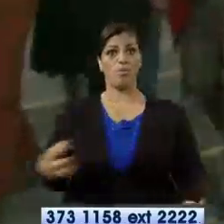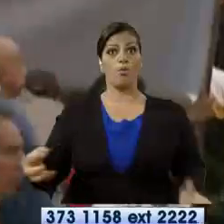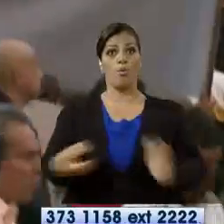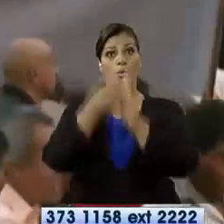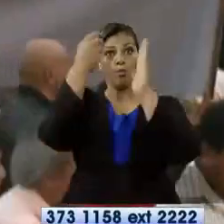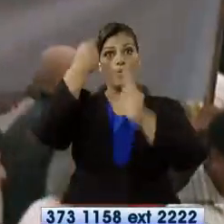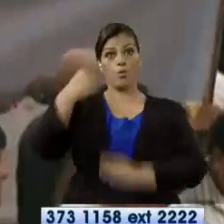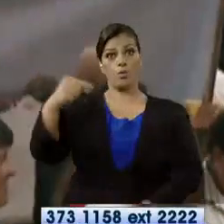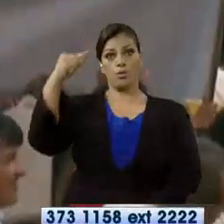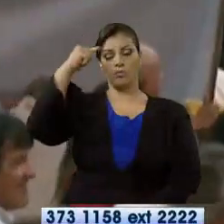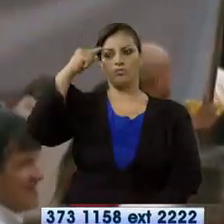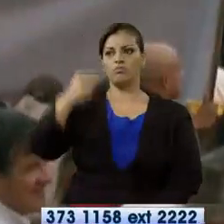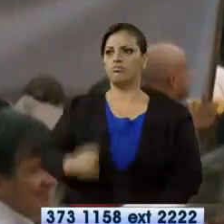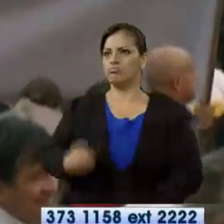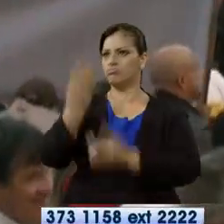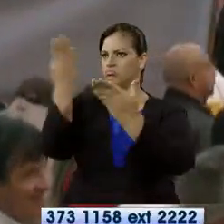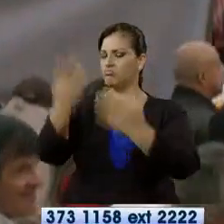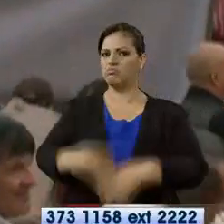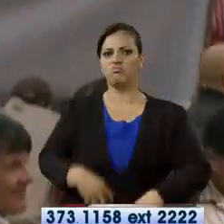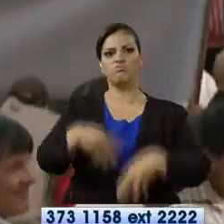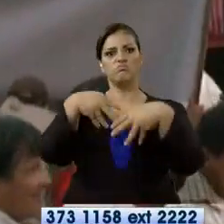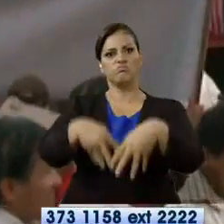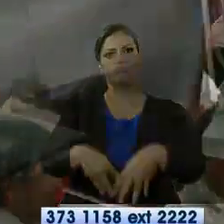movilizados. Informó Javier Gallo.